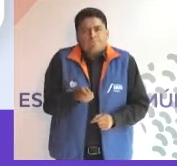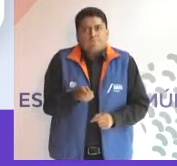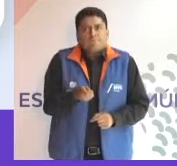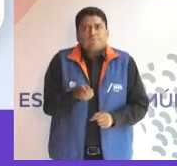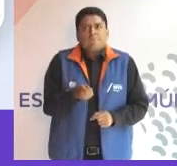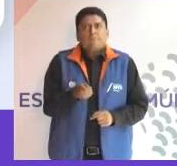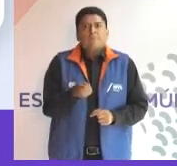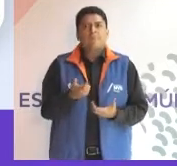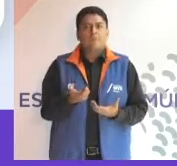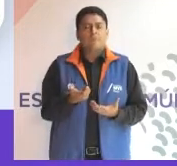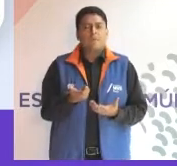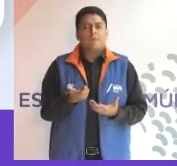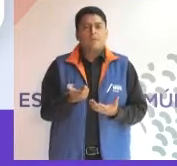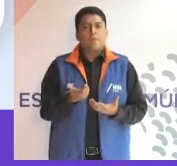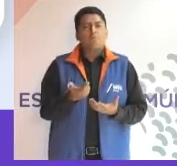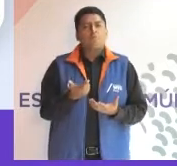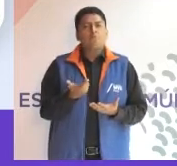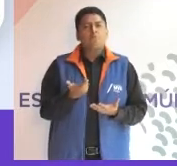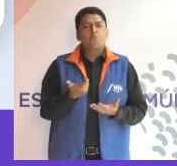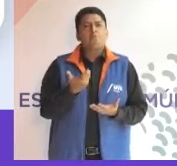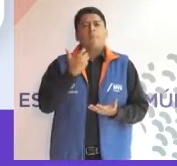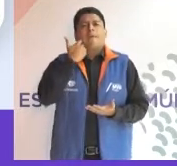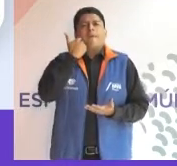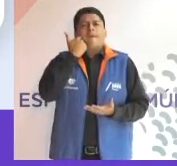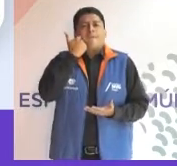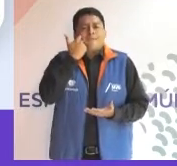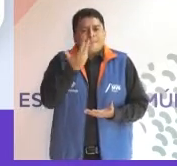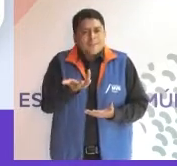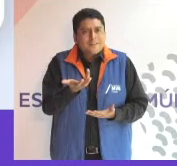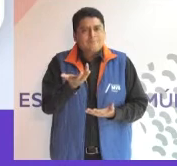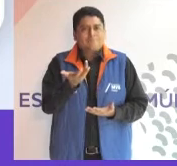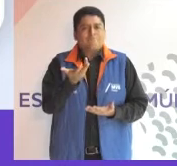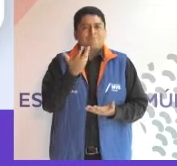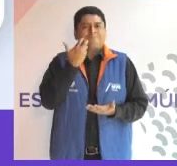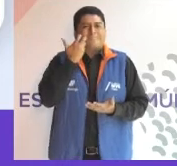crear ámbitos de acumulación de la sociedad,